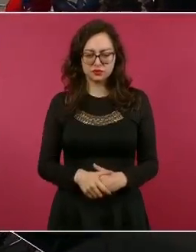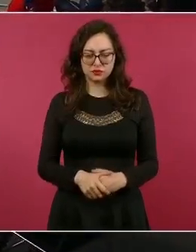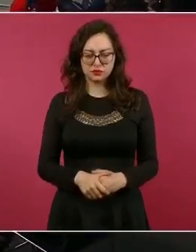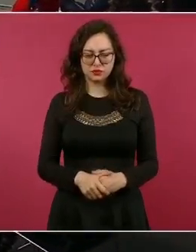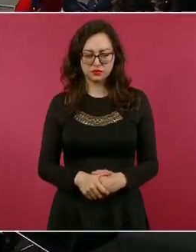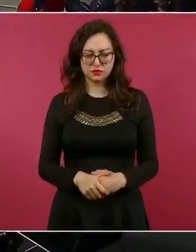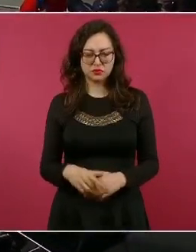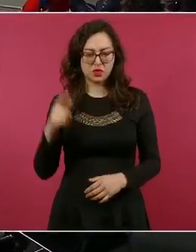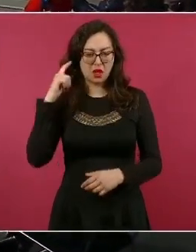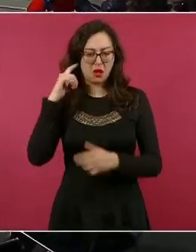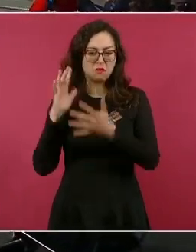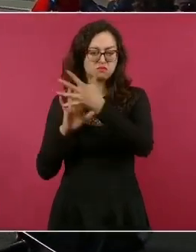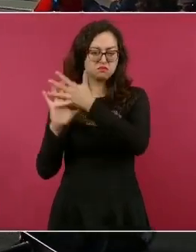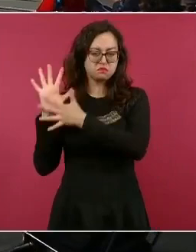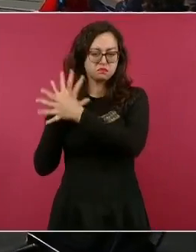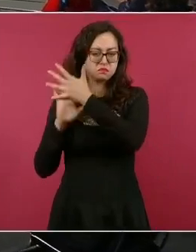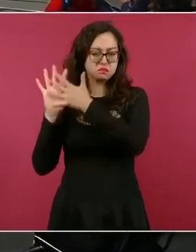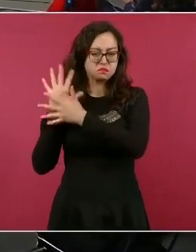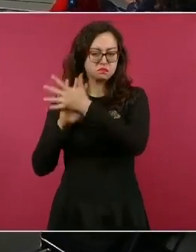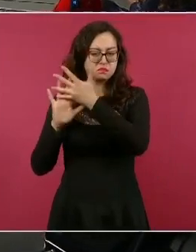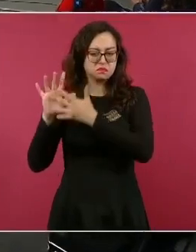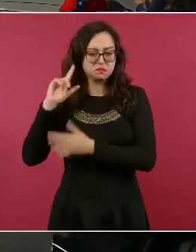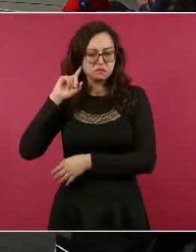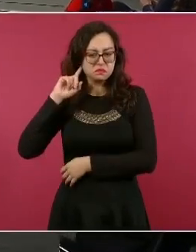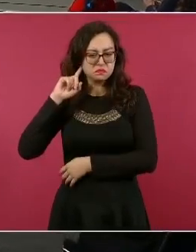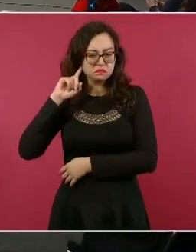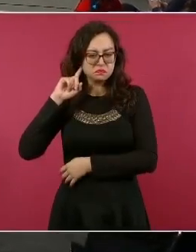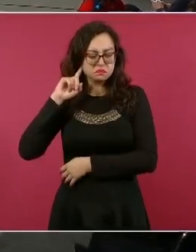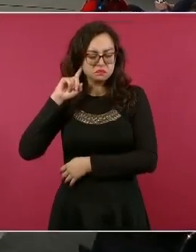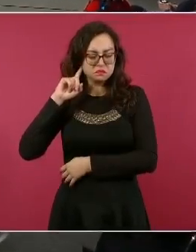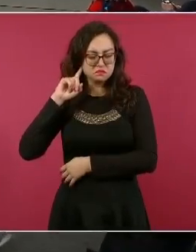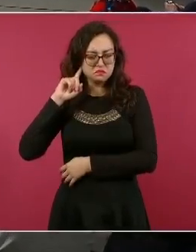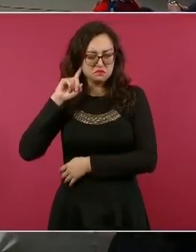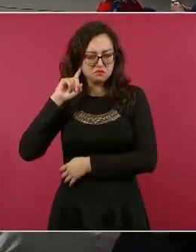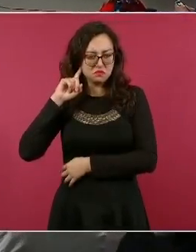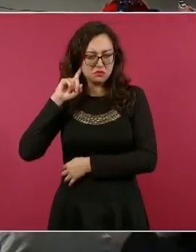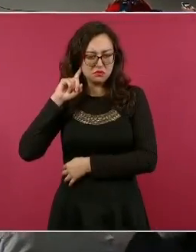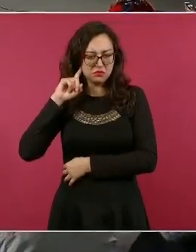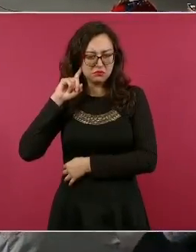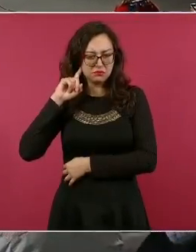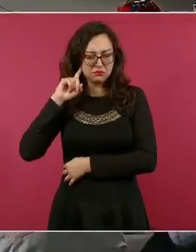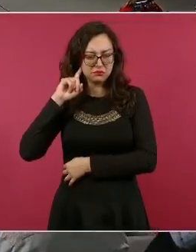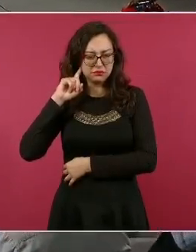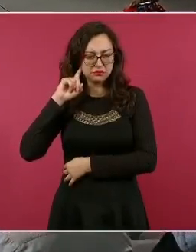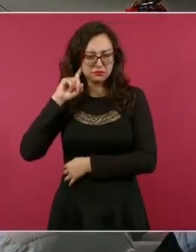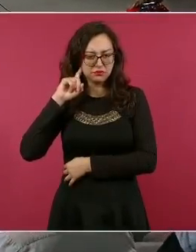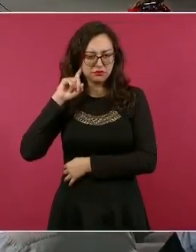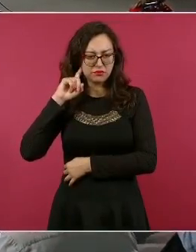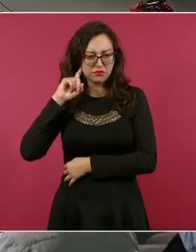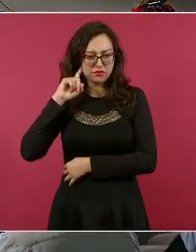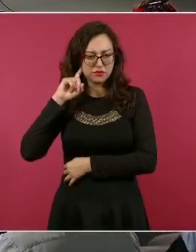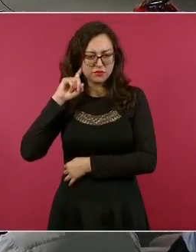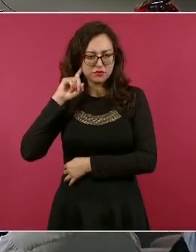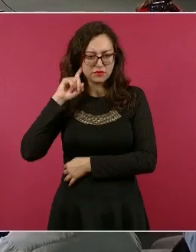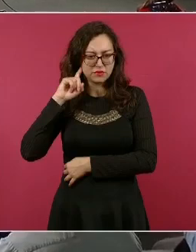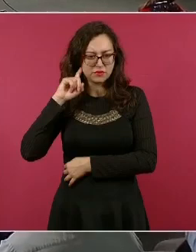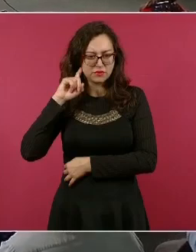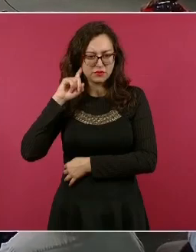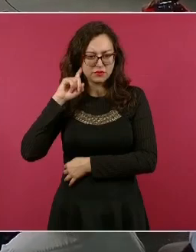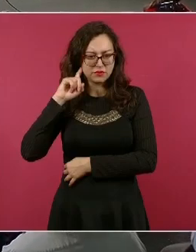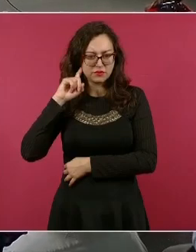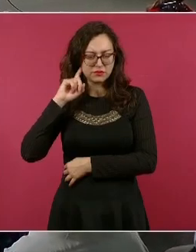Lo llamo para transmitirle la total solidaridad hacia usted y hacia el pueblo mexicano, el pueblo de Brasil.